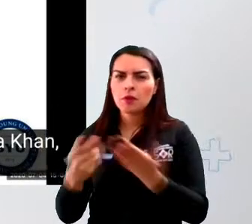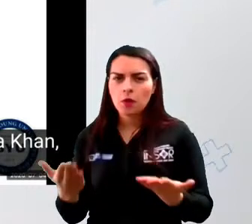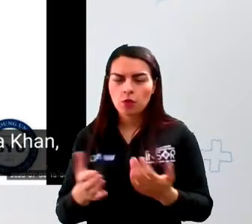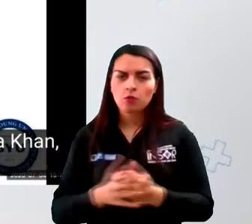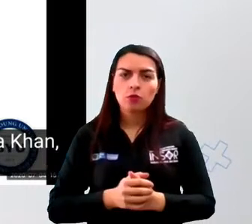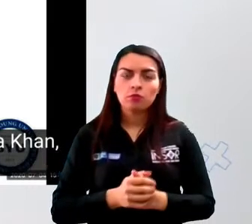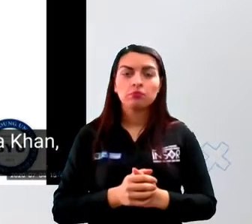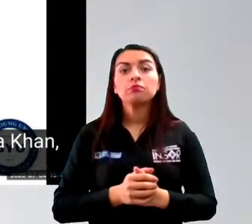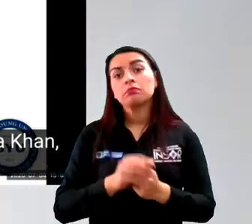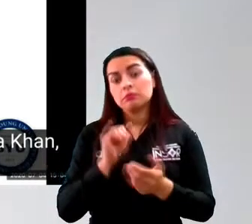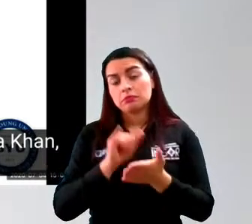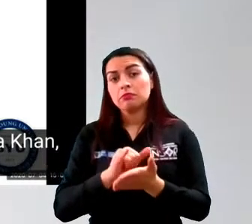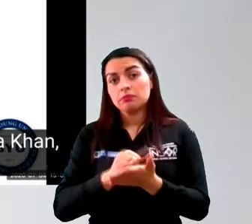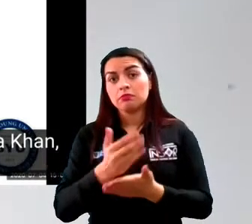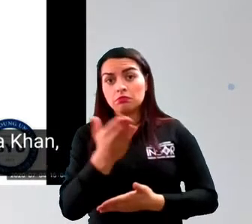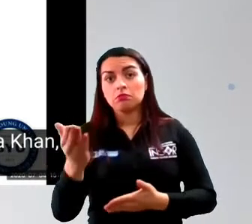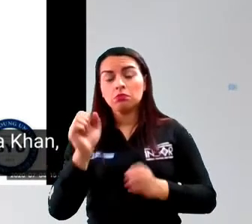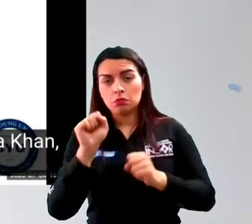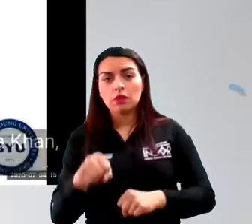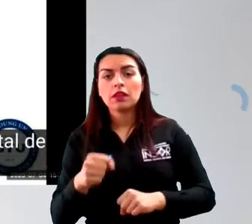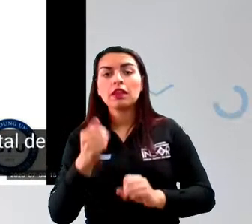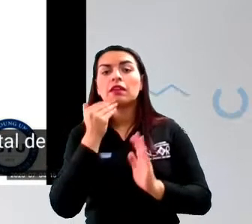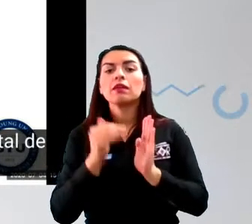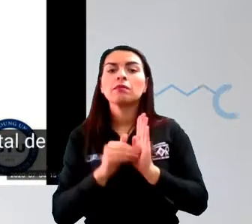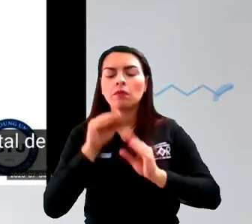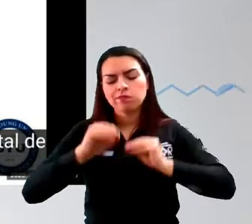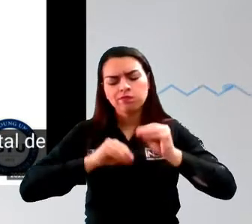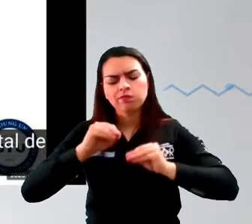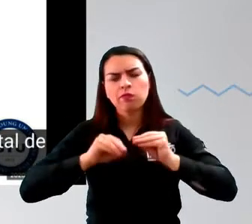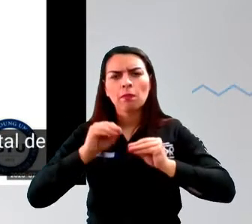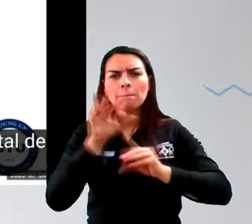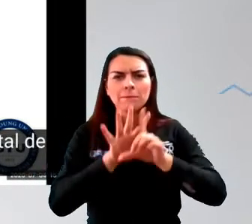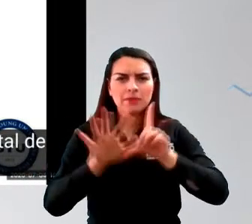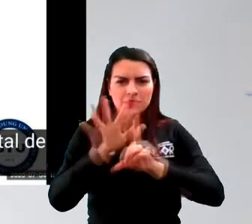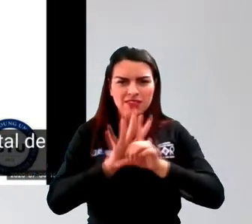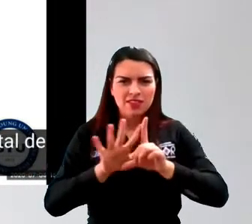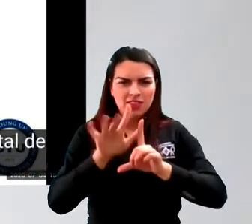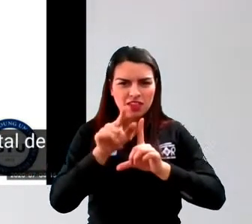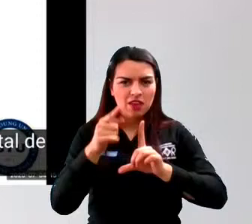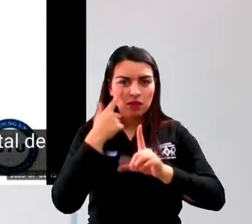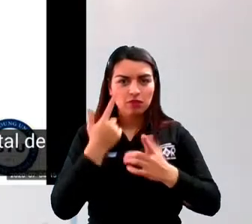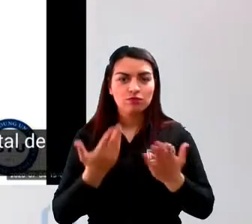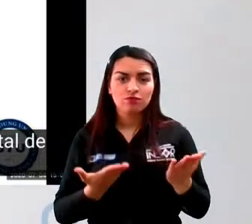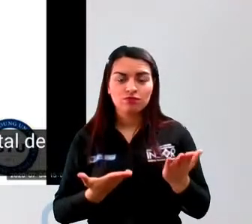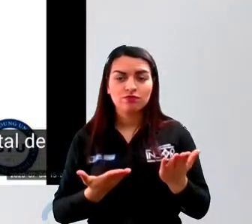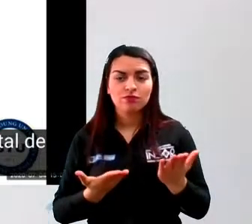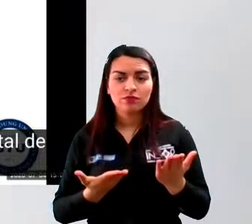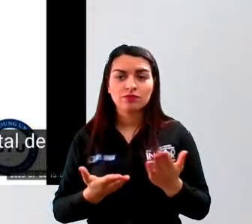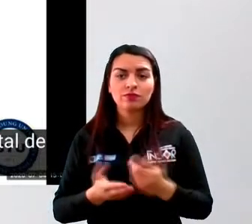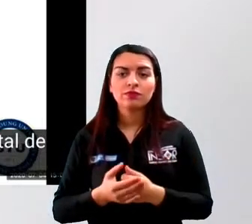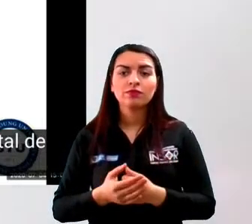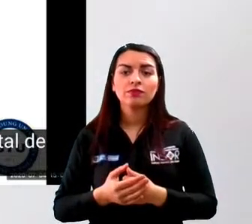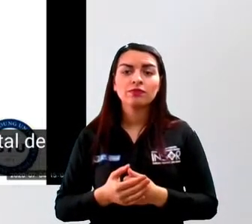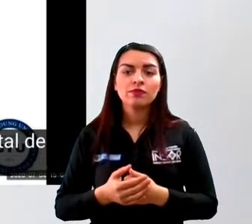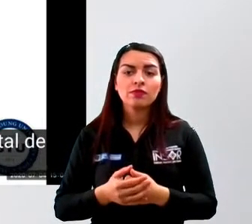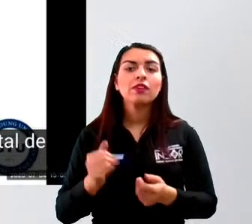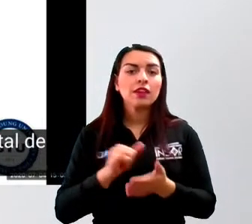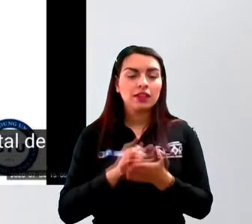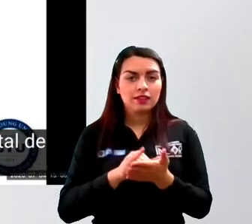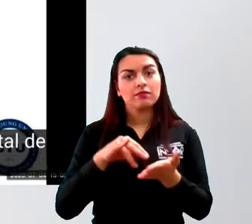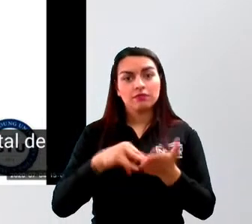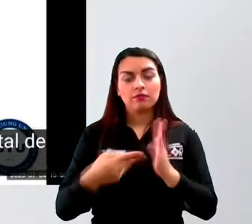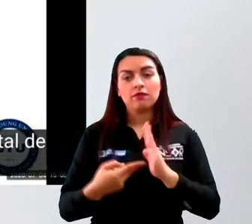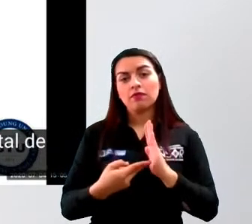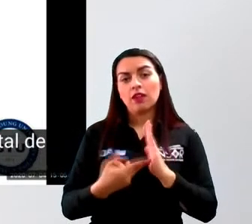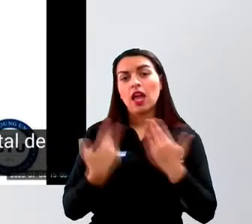crear ejemplos, trabajos como los videos de la Academia Khan, que muestran a los estudiantes los pasos a medida